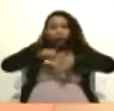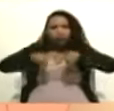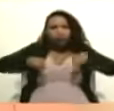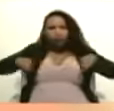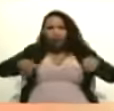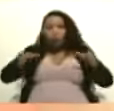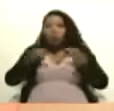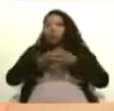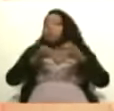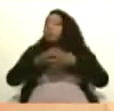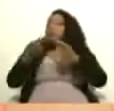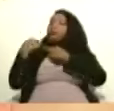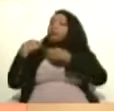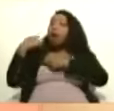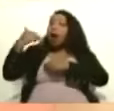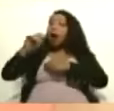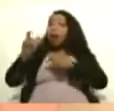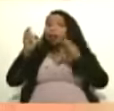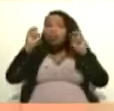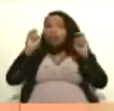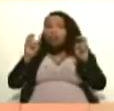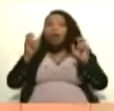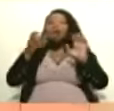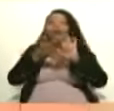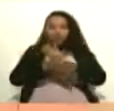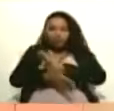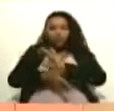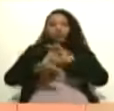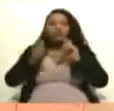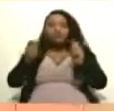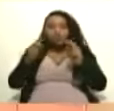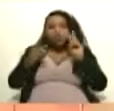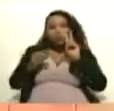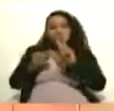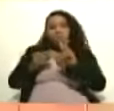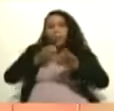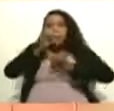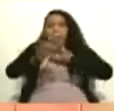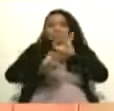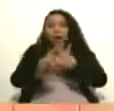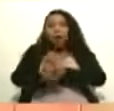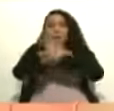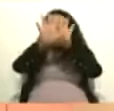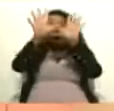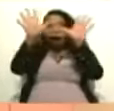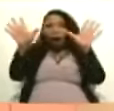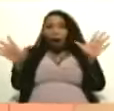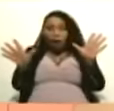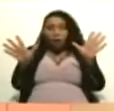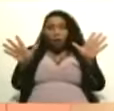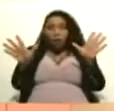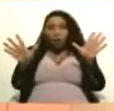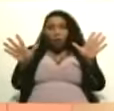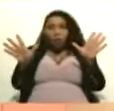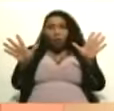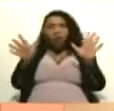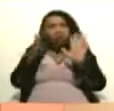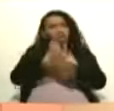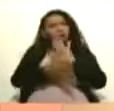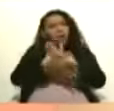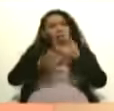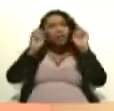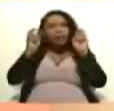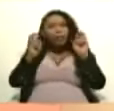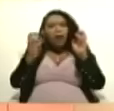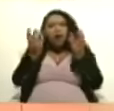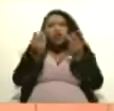Comando y que además maneja el tema electoral me gustaría a ver si pudiese explicar esta diferencia que hubo de el número de